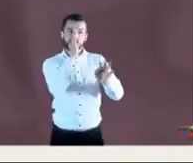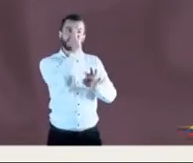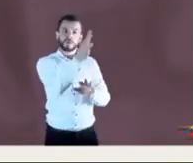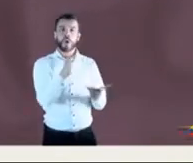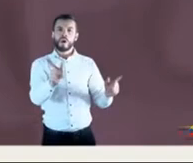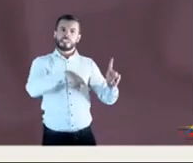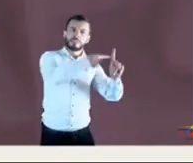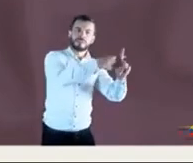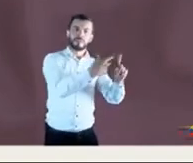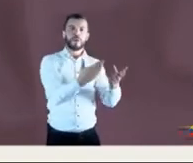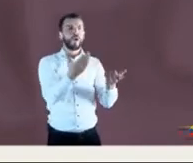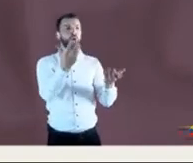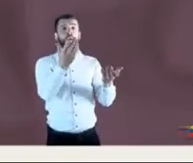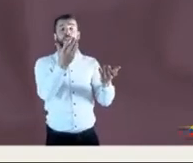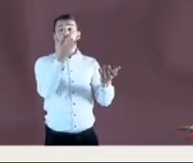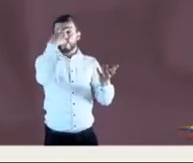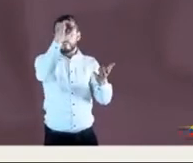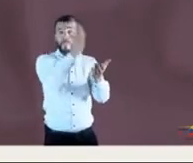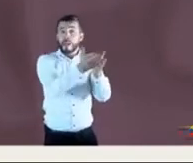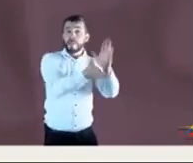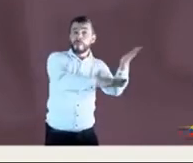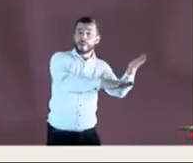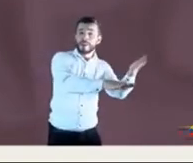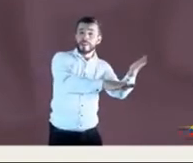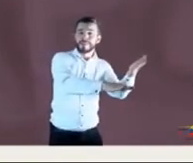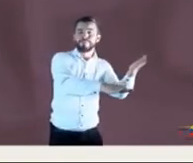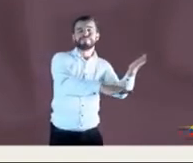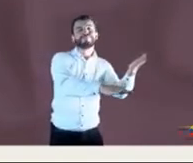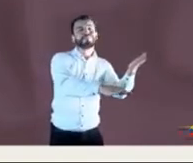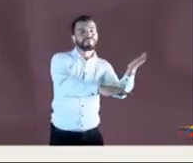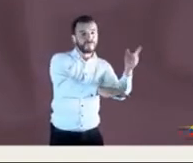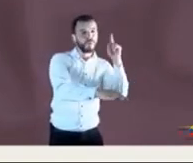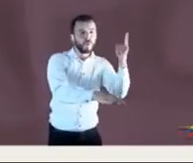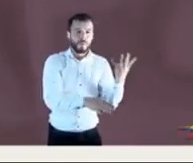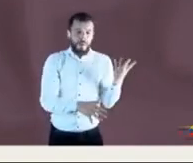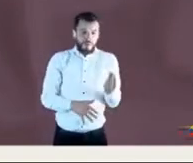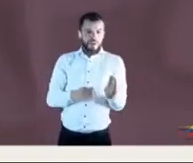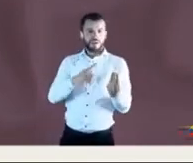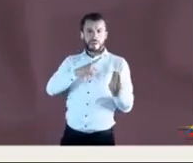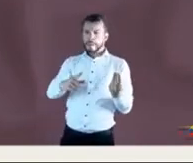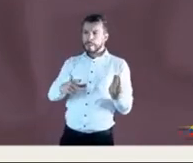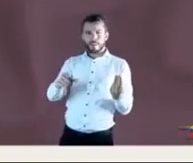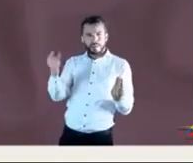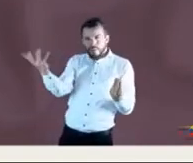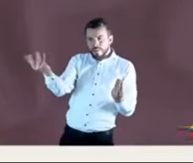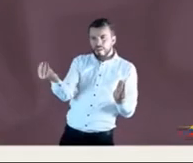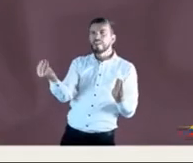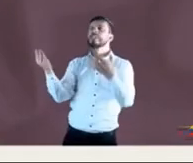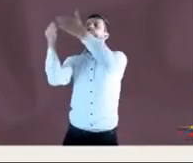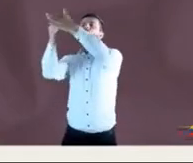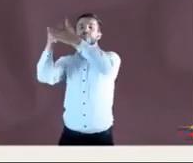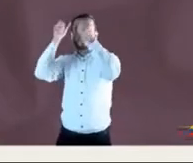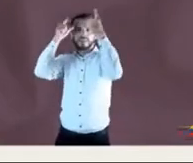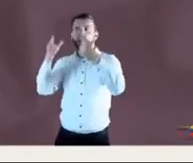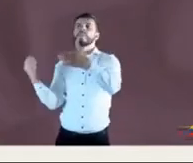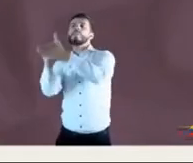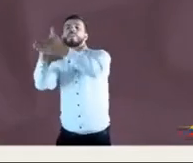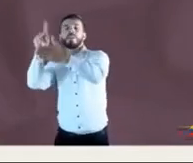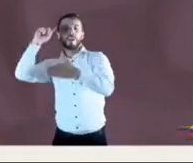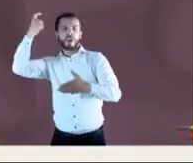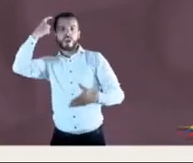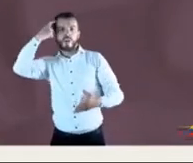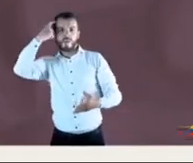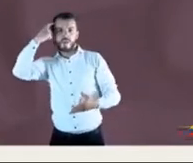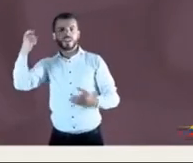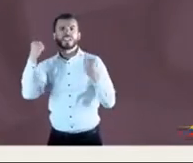vida precisamente por enfrentarse a grupos que rechazan la presencia y la autoridad del Estado y quieren gobernar con